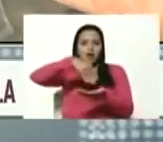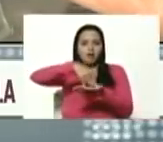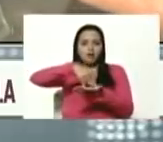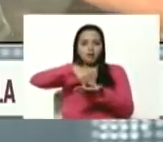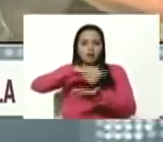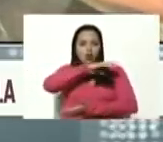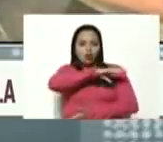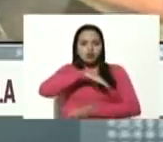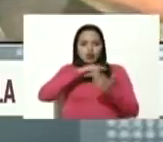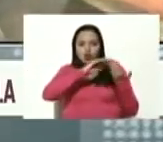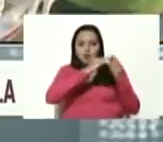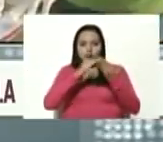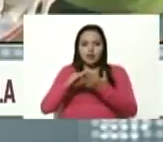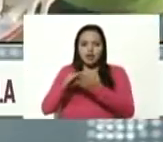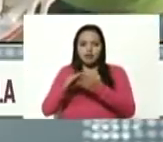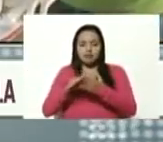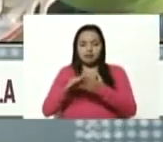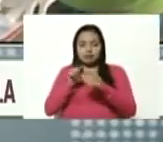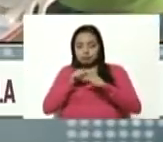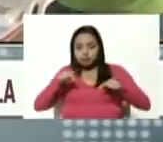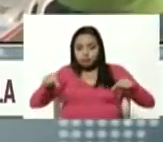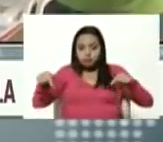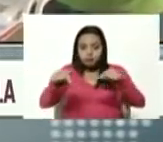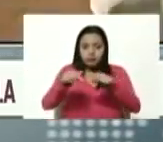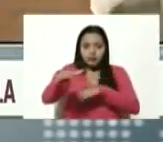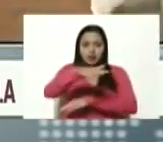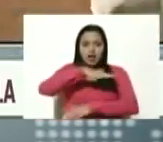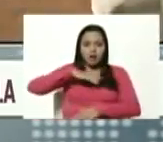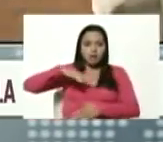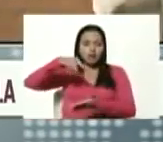comunales alrededor del campo de Carabobo